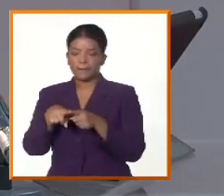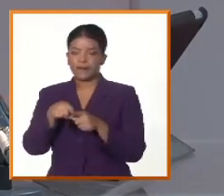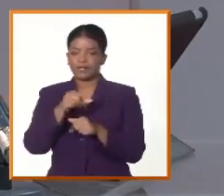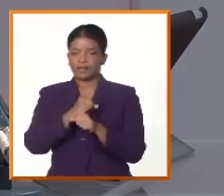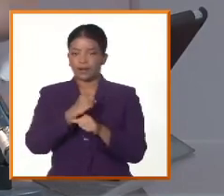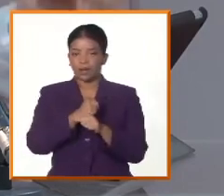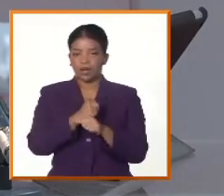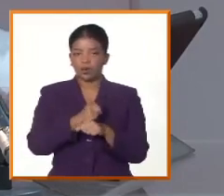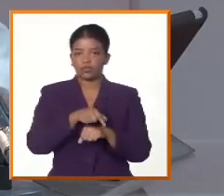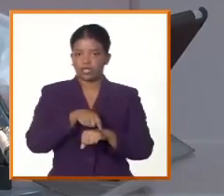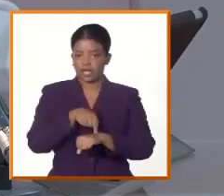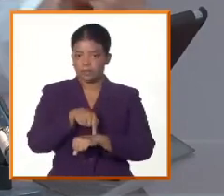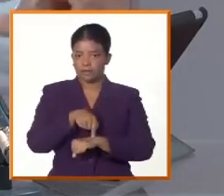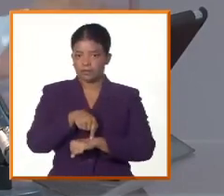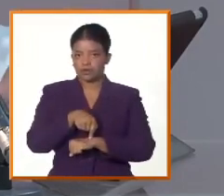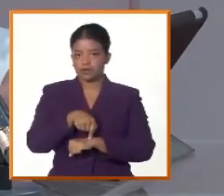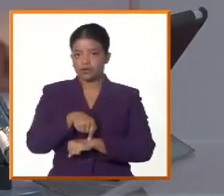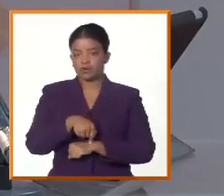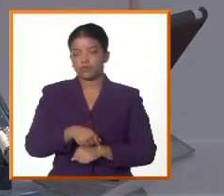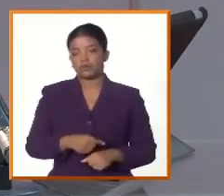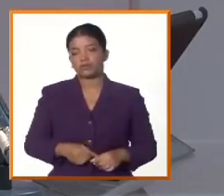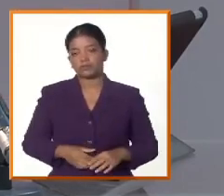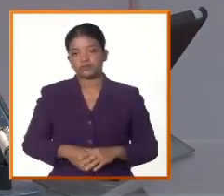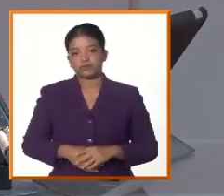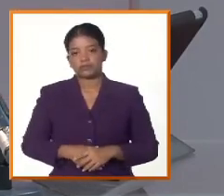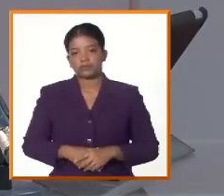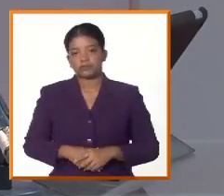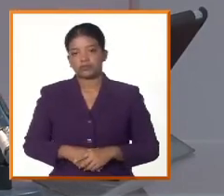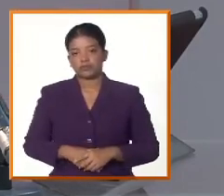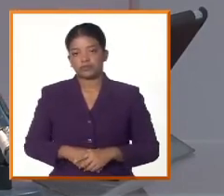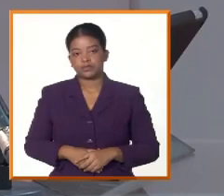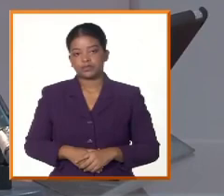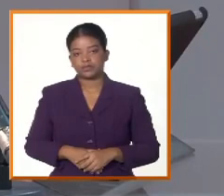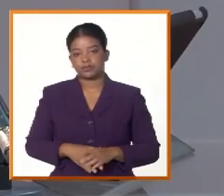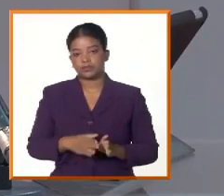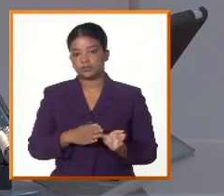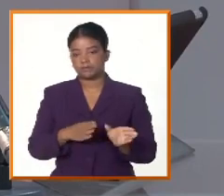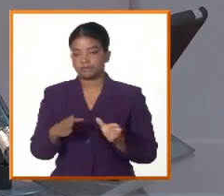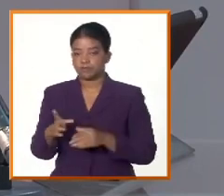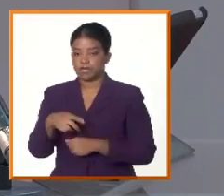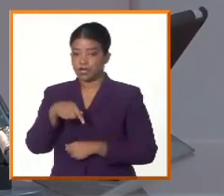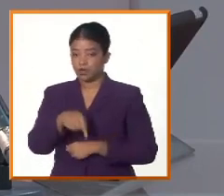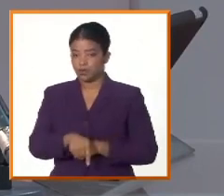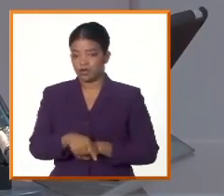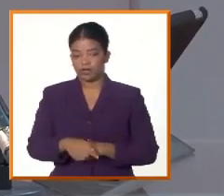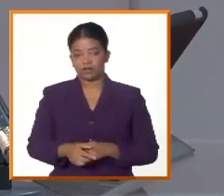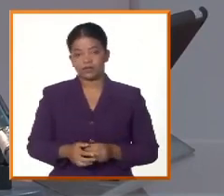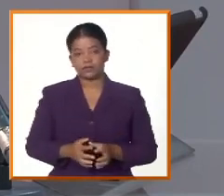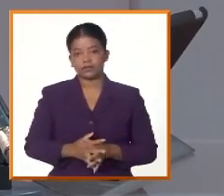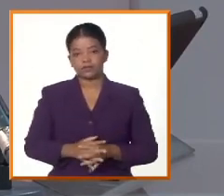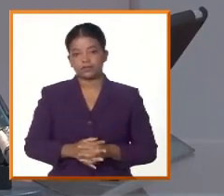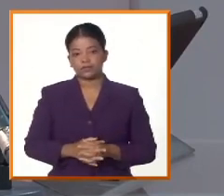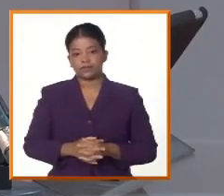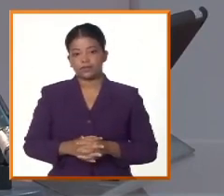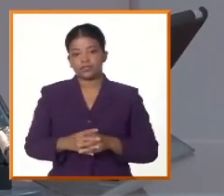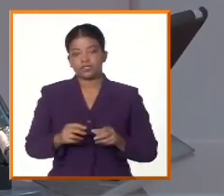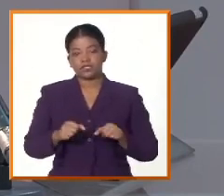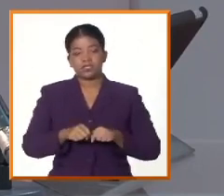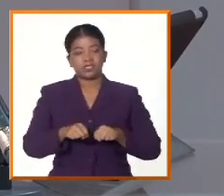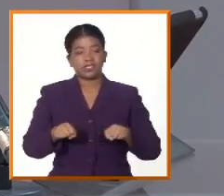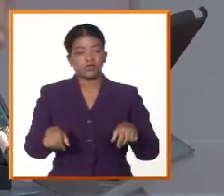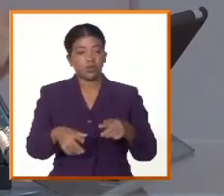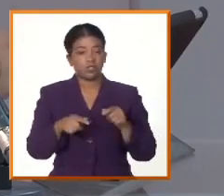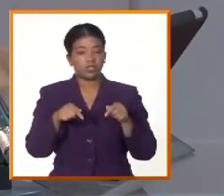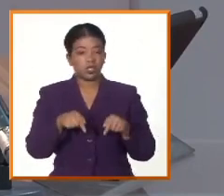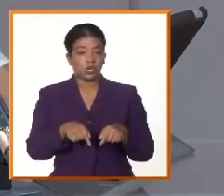de Conjunto llevando un momento determinado ahora actualmente bajo las circunstancias que hoy hay